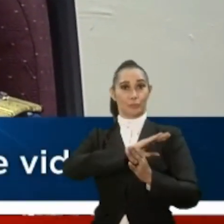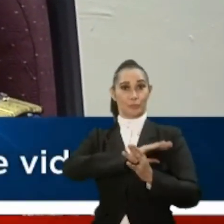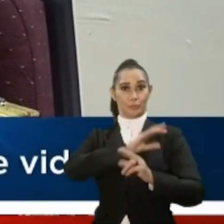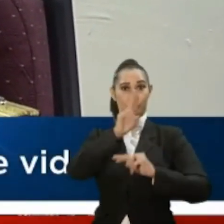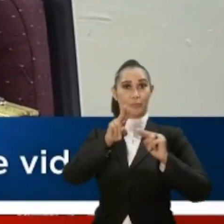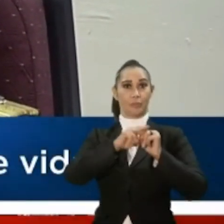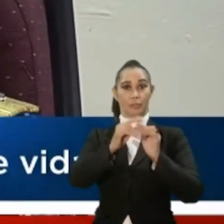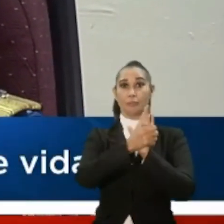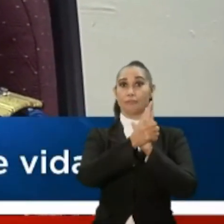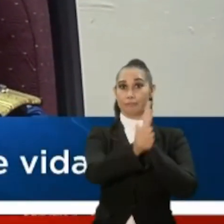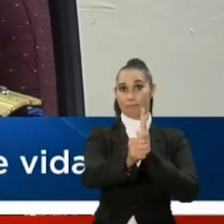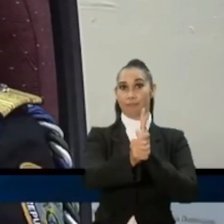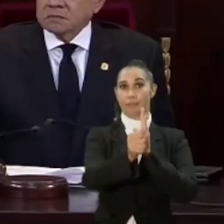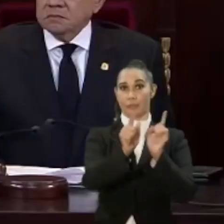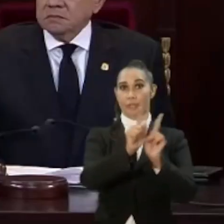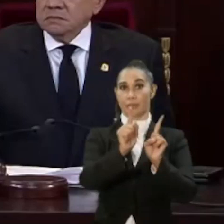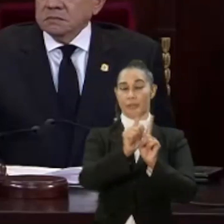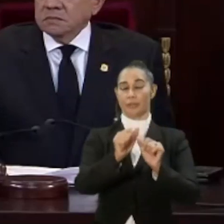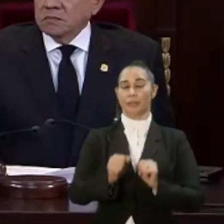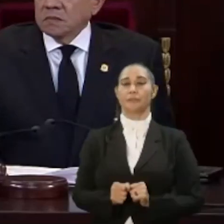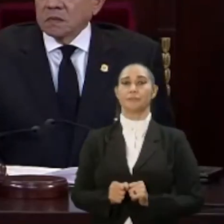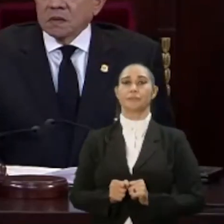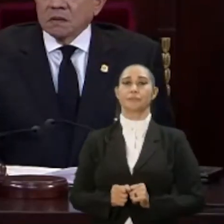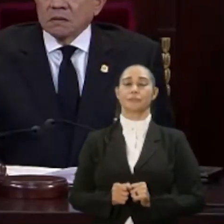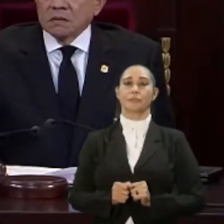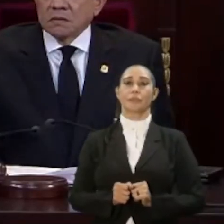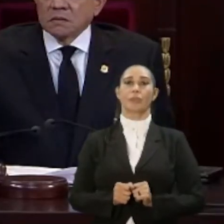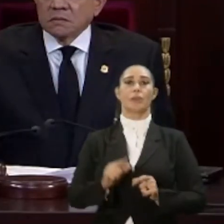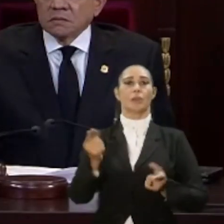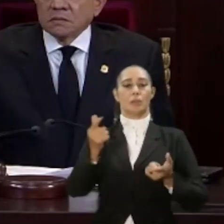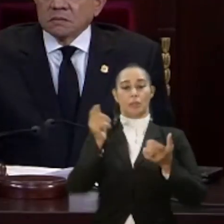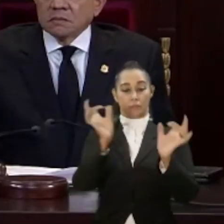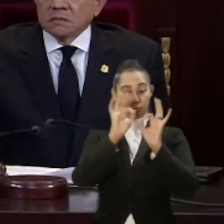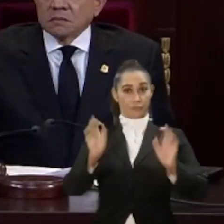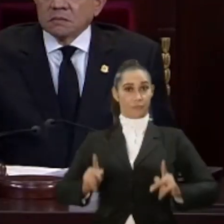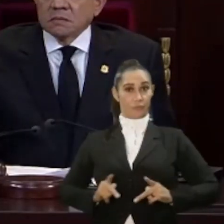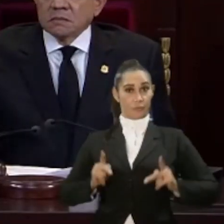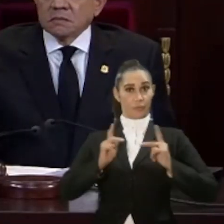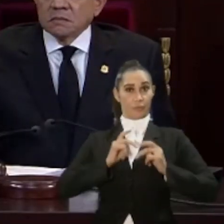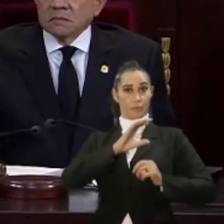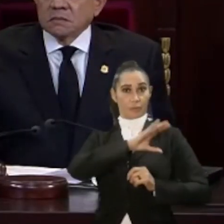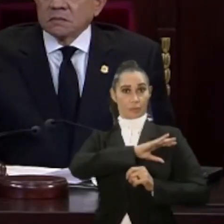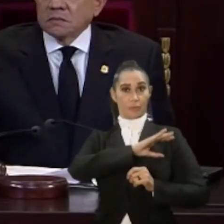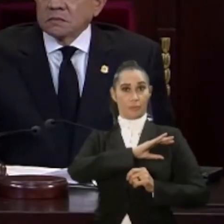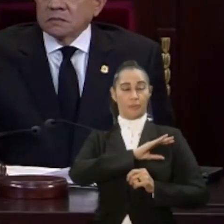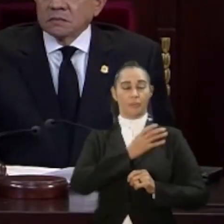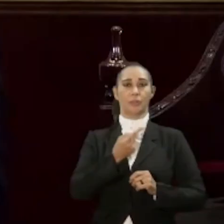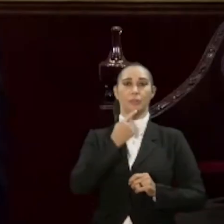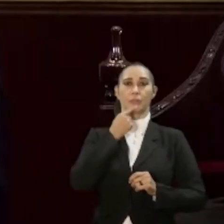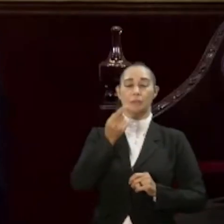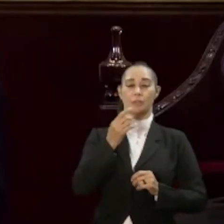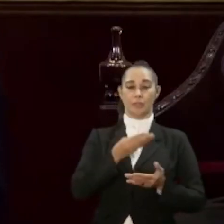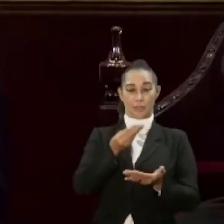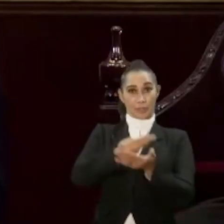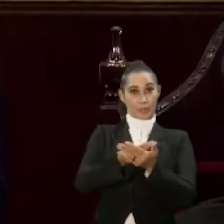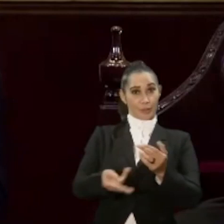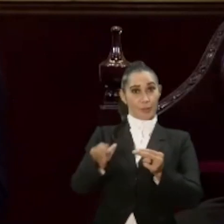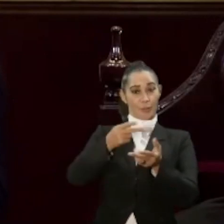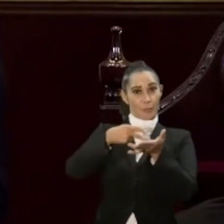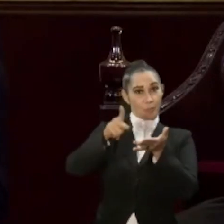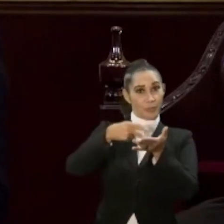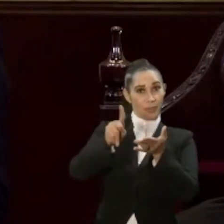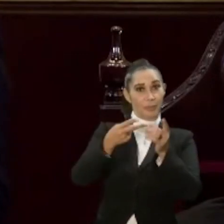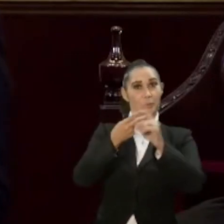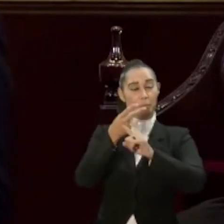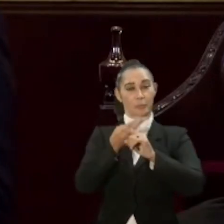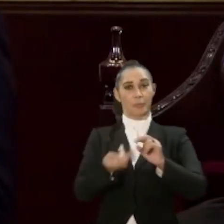sus capacidades profesionales. Respecto de las condiciones de vida de nuestros policías, debo resaltar el aumento salarial que ha alcanzado